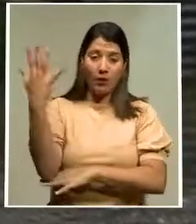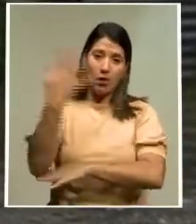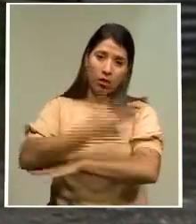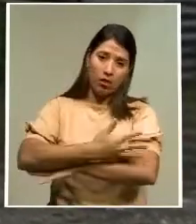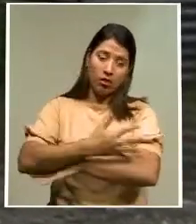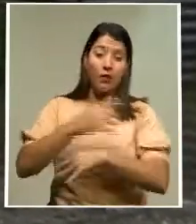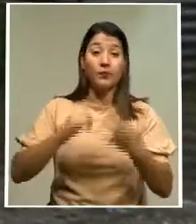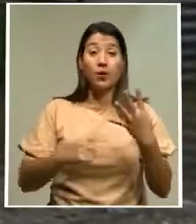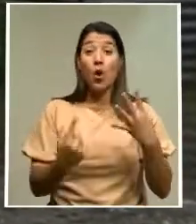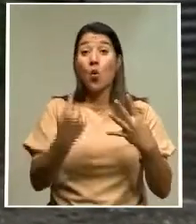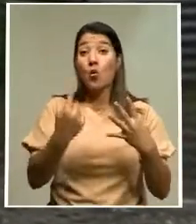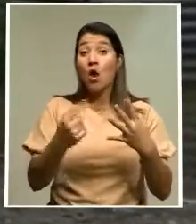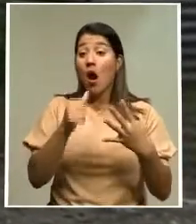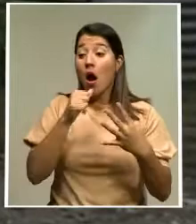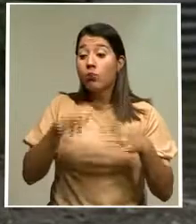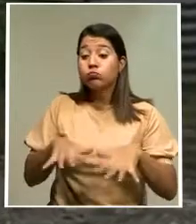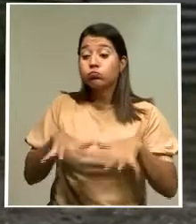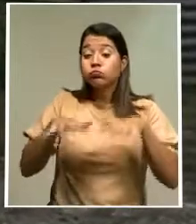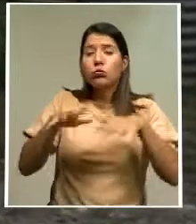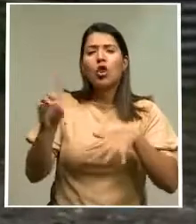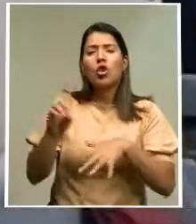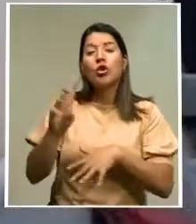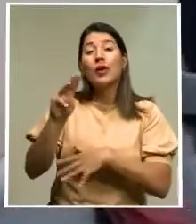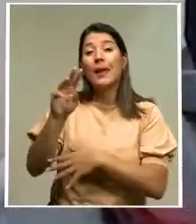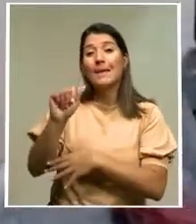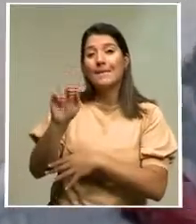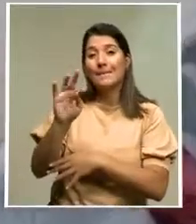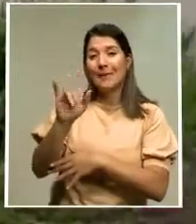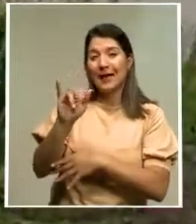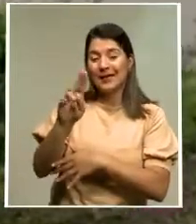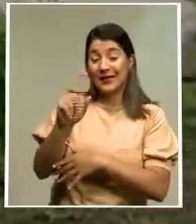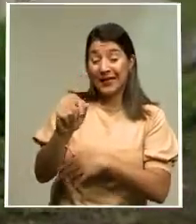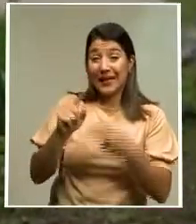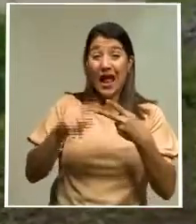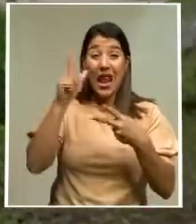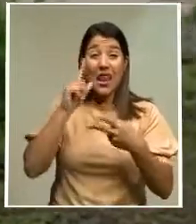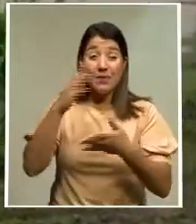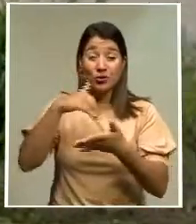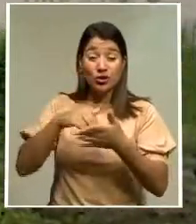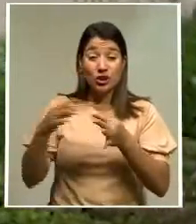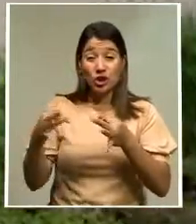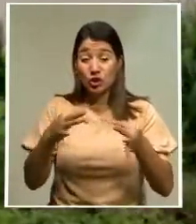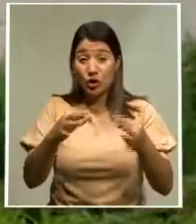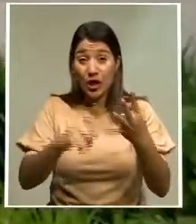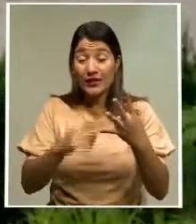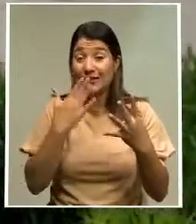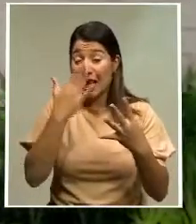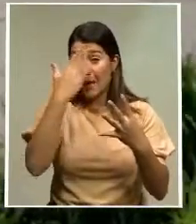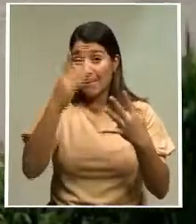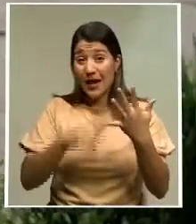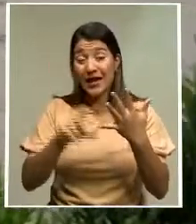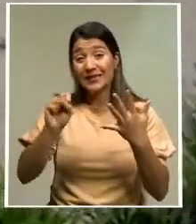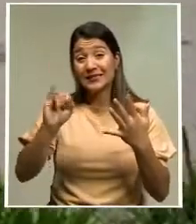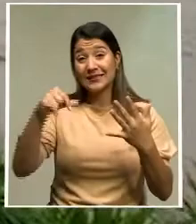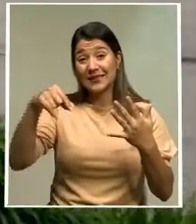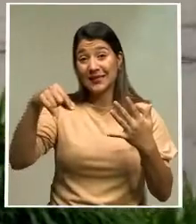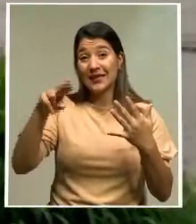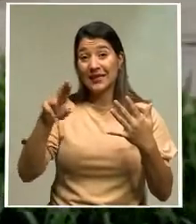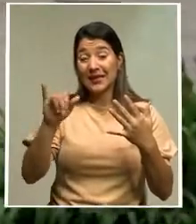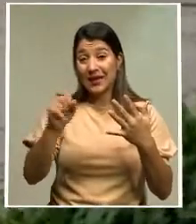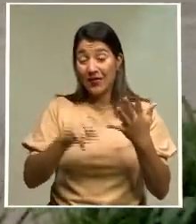por inundación. Esto en Matina, Limón Centro, Turrialba, Talamanca, Siquirres, Vázquez de Coronado, Zigzaola,